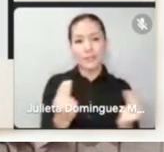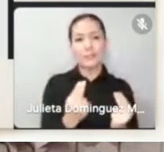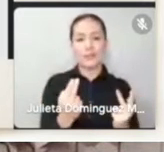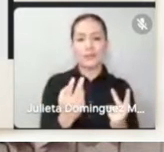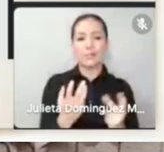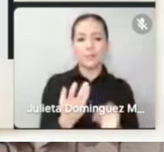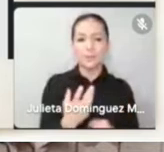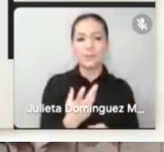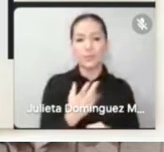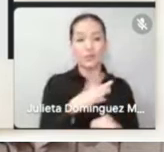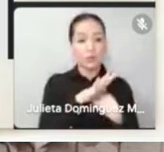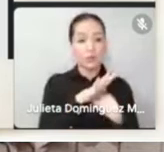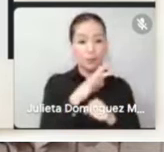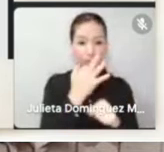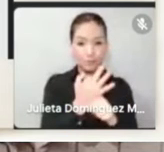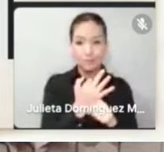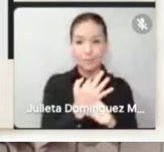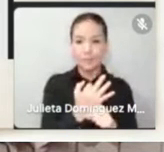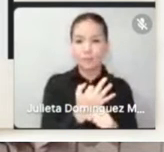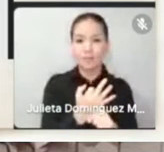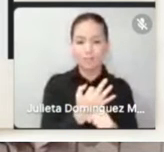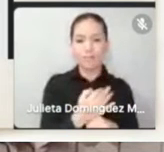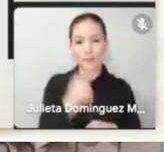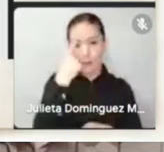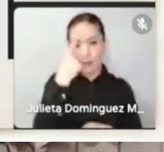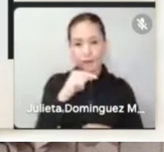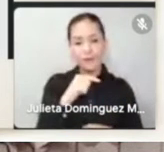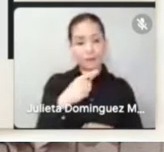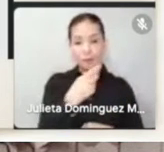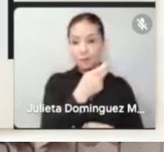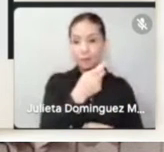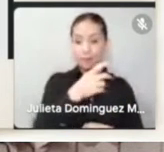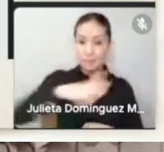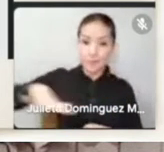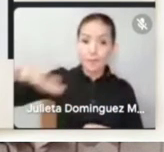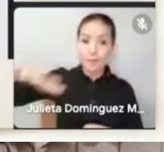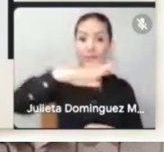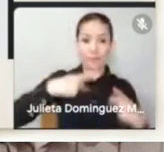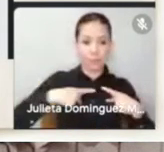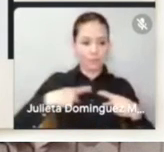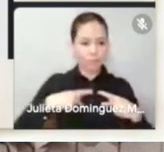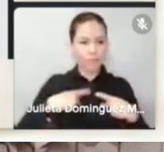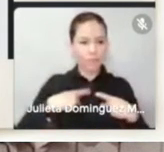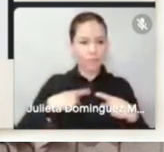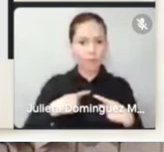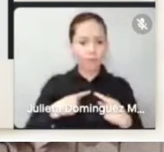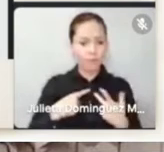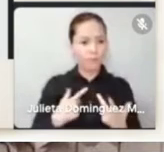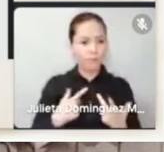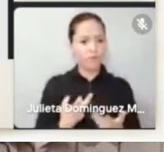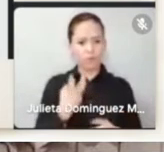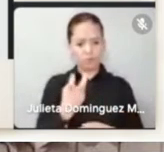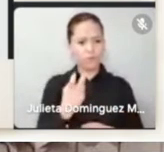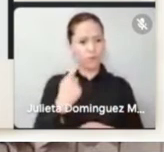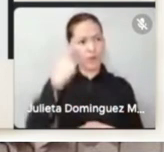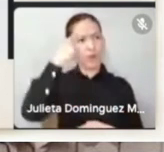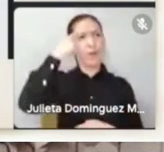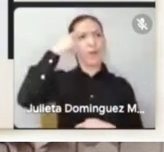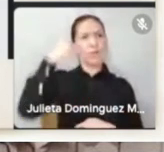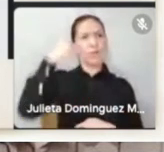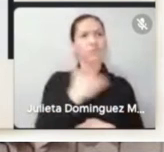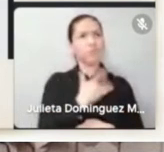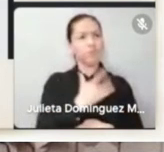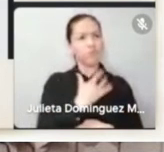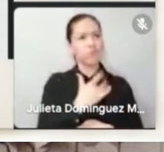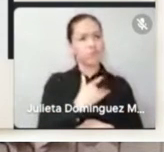suficientes para tener por acreditado el hecho de que las personas que interactuaron con ellas cambiaron el sentido de su voto a favor de